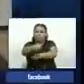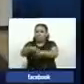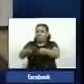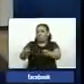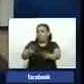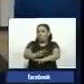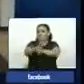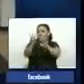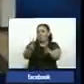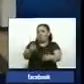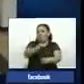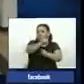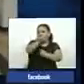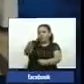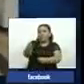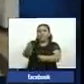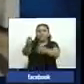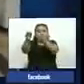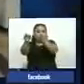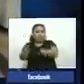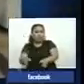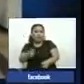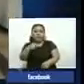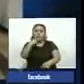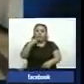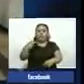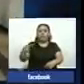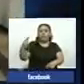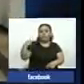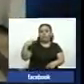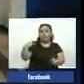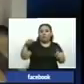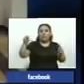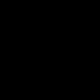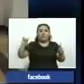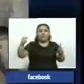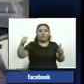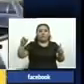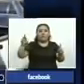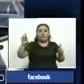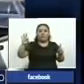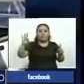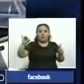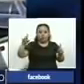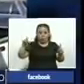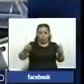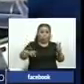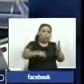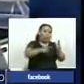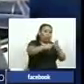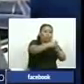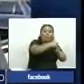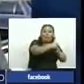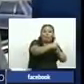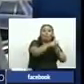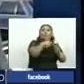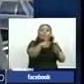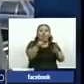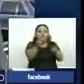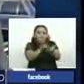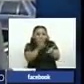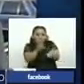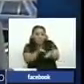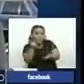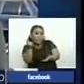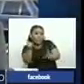la acusación formal en contra del coronel Sigfrido Ochoa Pérez y dos personas más por el delito de peculado.